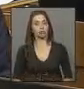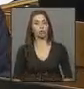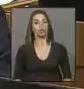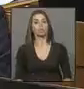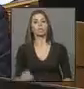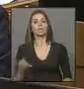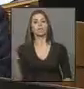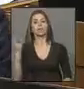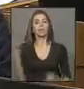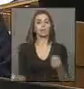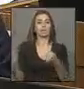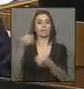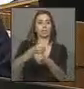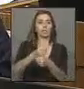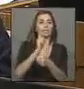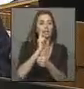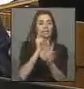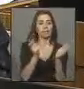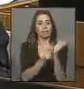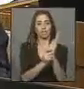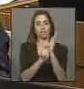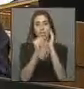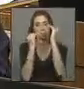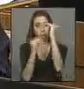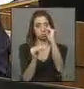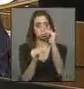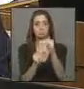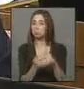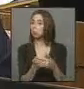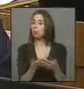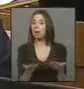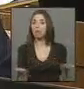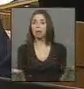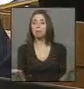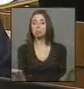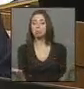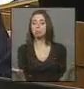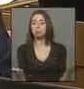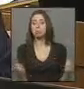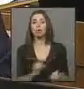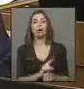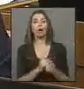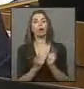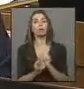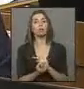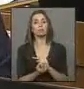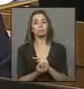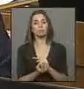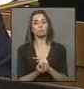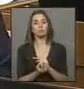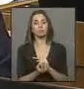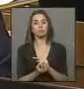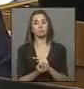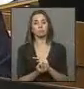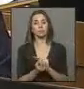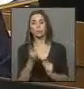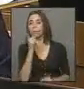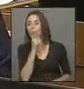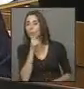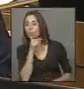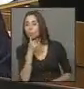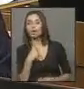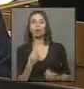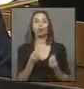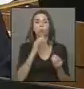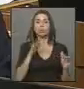subrogancia que tenía una fecha de límite determinada, nada de eso ha ocurrido. Muy por el contrario, tenemos serias dudas, ¿no es